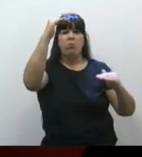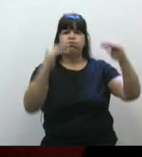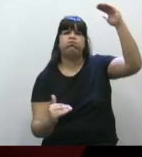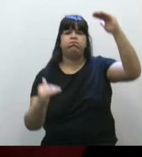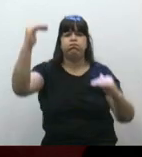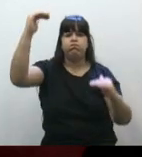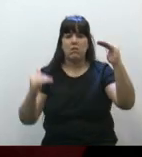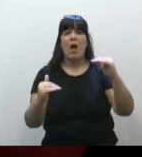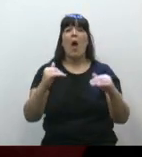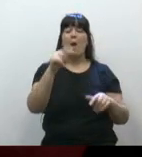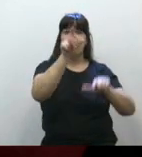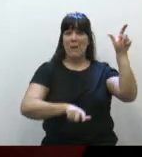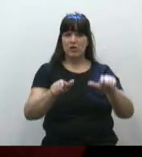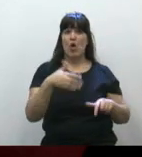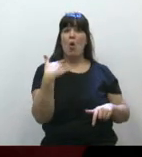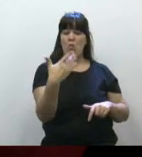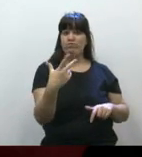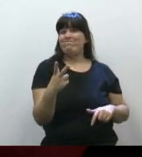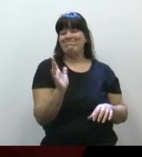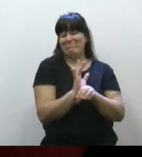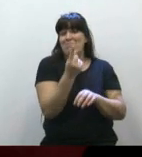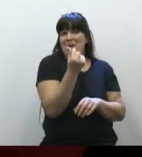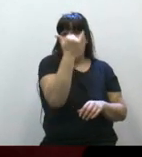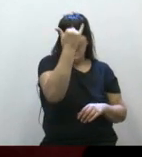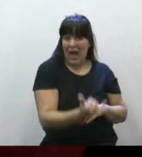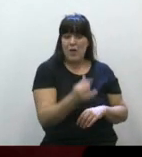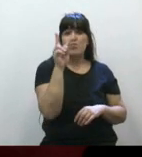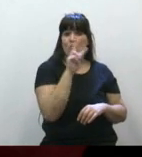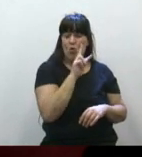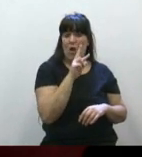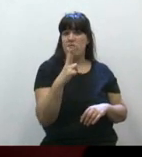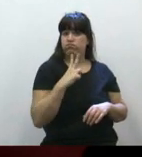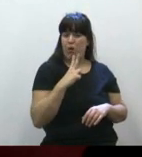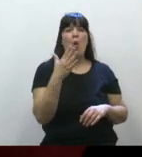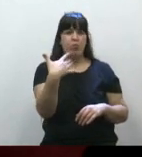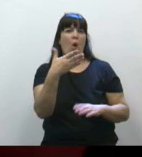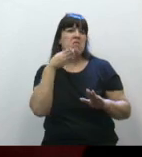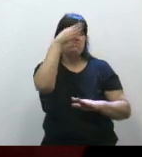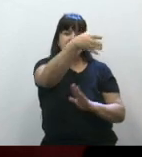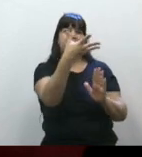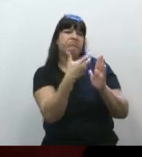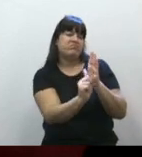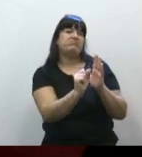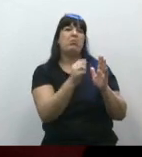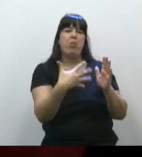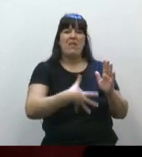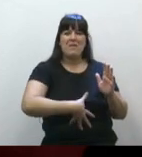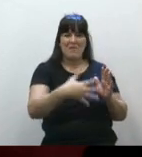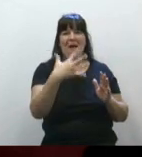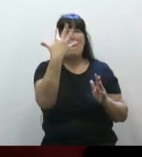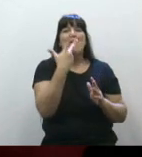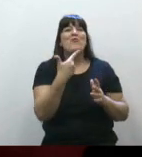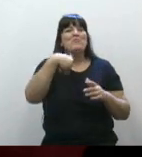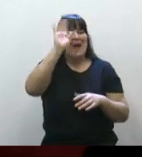la mujer que tiene recursos puede hacerse un aborto o una interrupción del embarazo me gusta más este